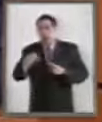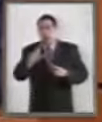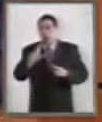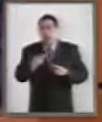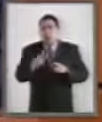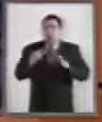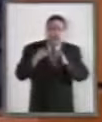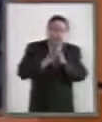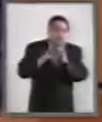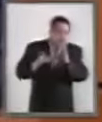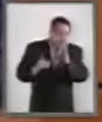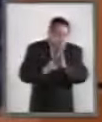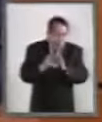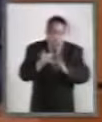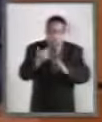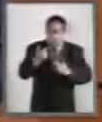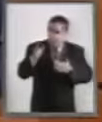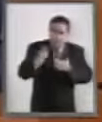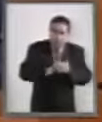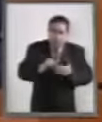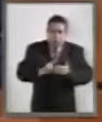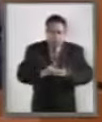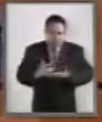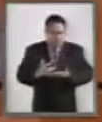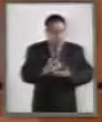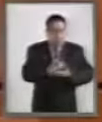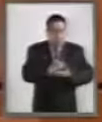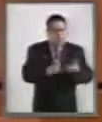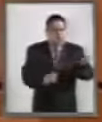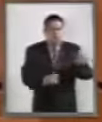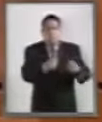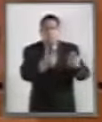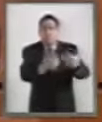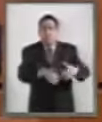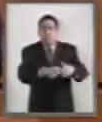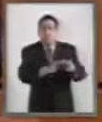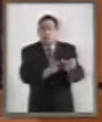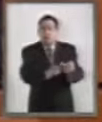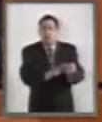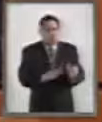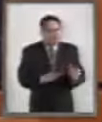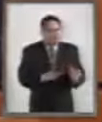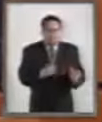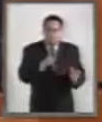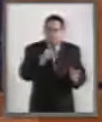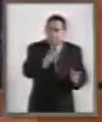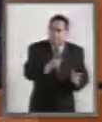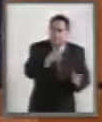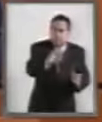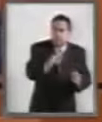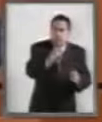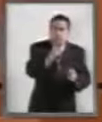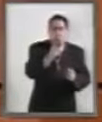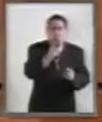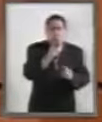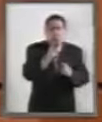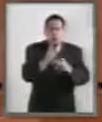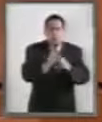mil millones de pesos mensuales, hay pequeños empresarios cuyo ingreso no alcanza los 6 mil pesos al